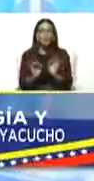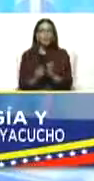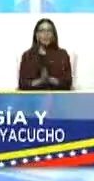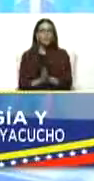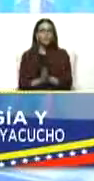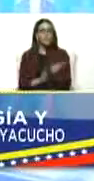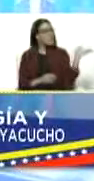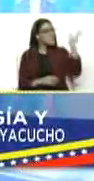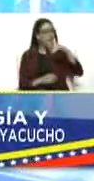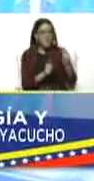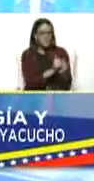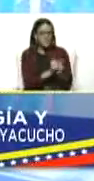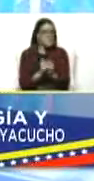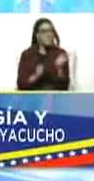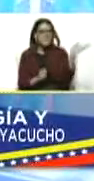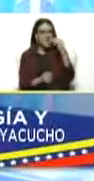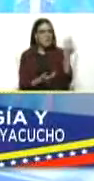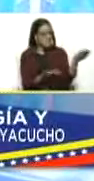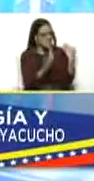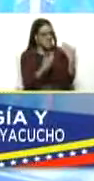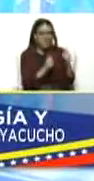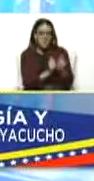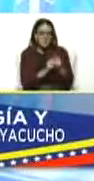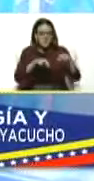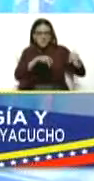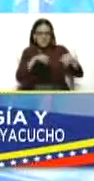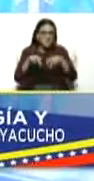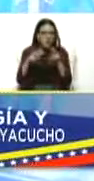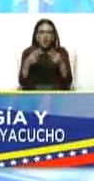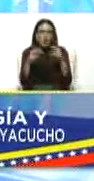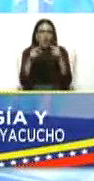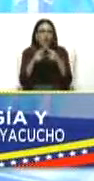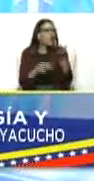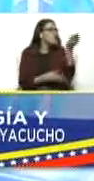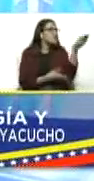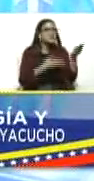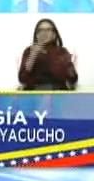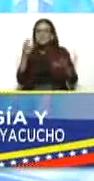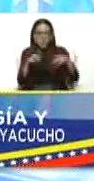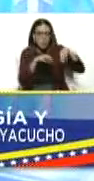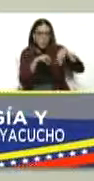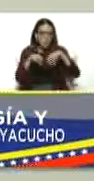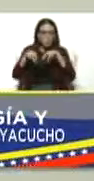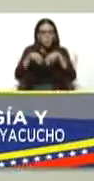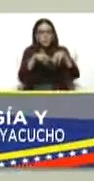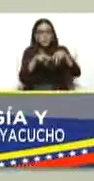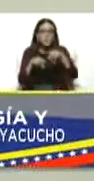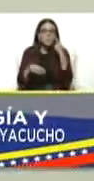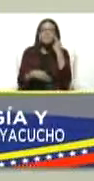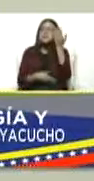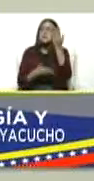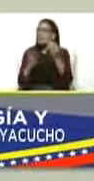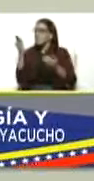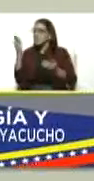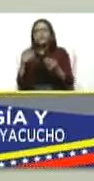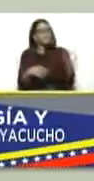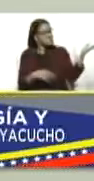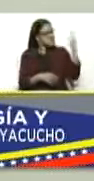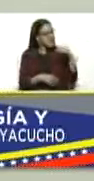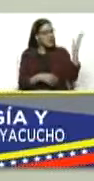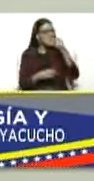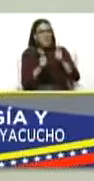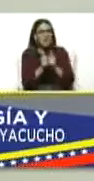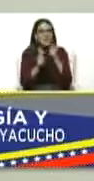Yoscani, véngase para acá, caminando, caminandito. Ajá, pasa para adelante,